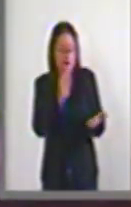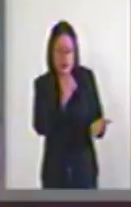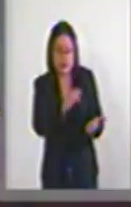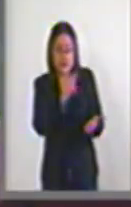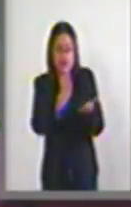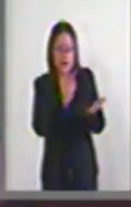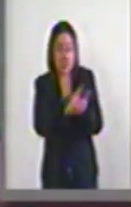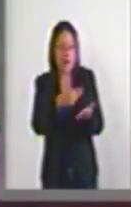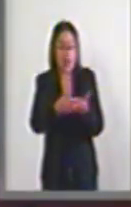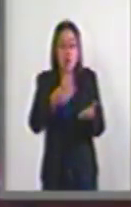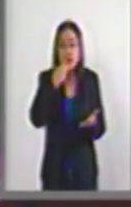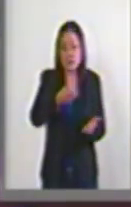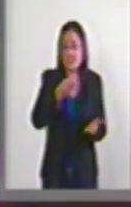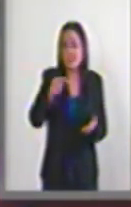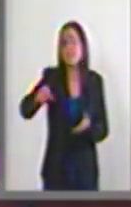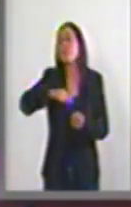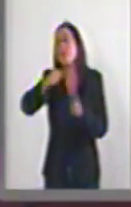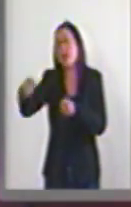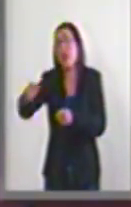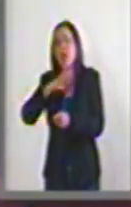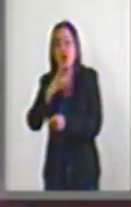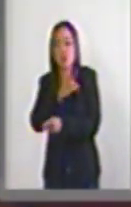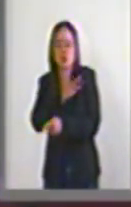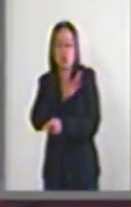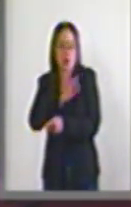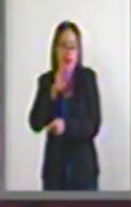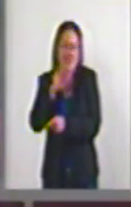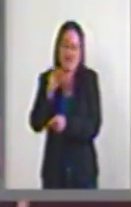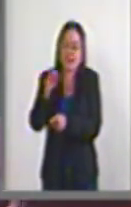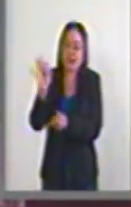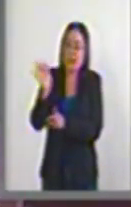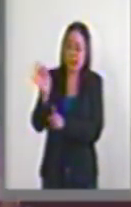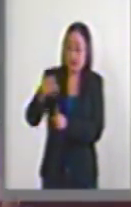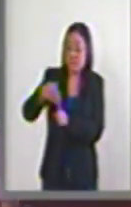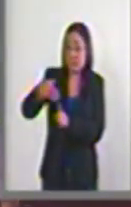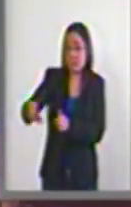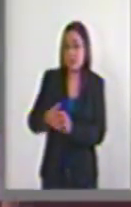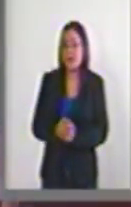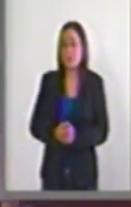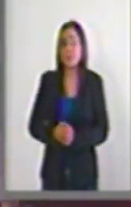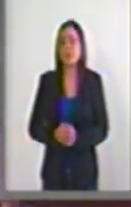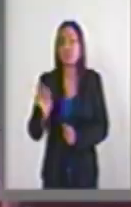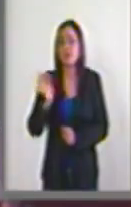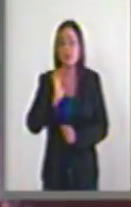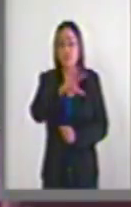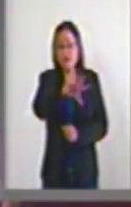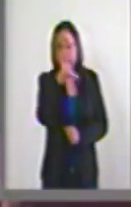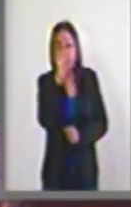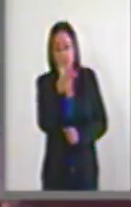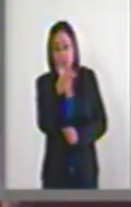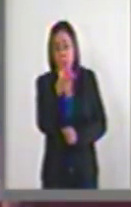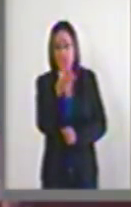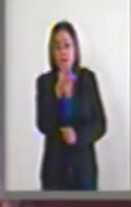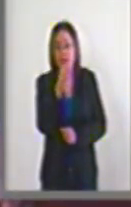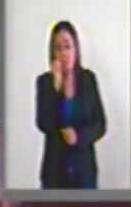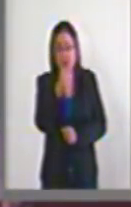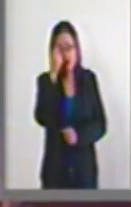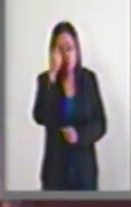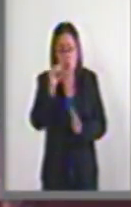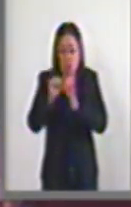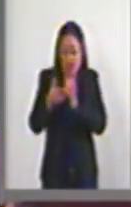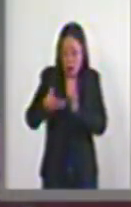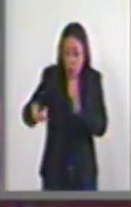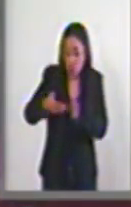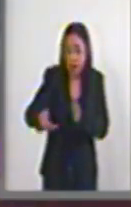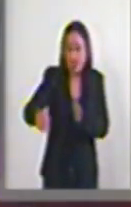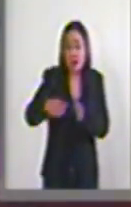decir, apenas 19 meses. Esto si a cabo se llevara el nombramiento en este mismo mes,